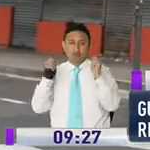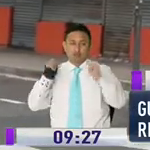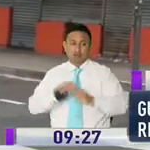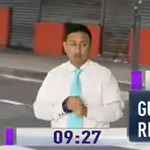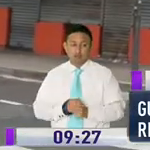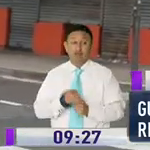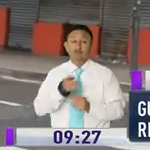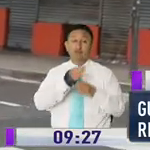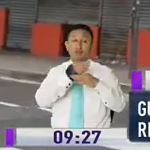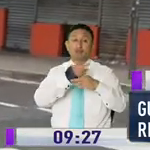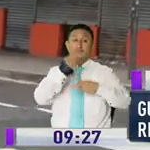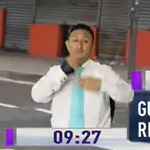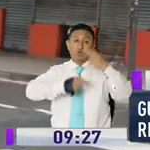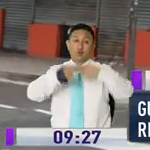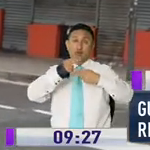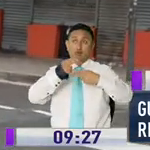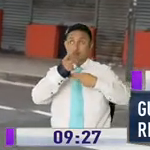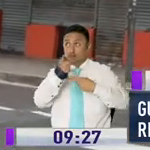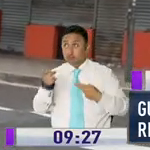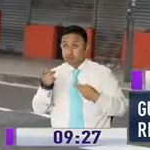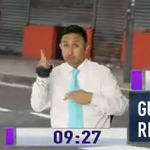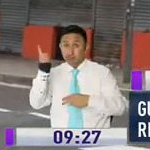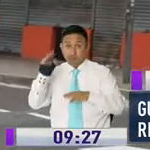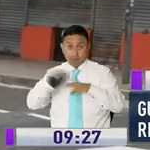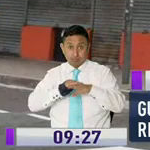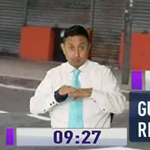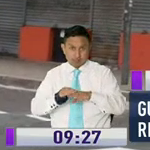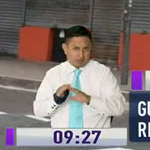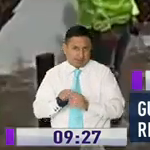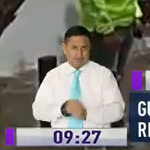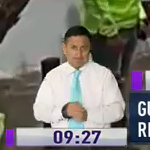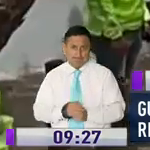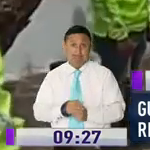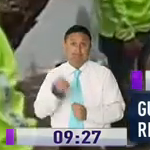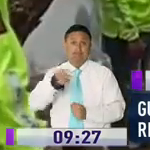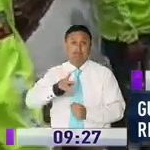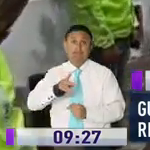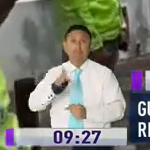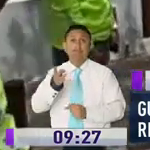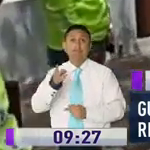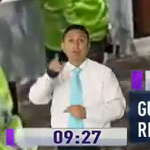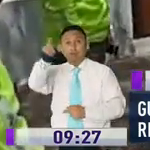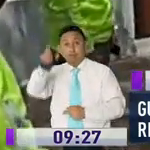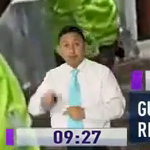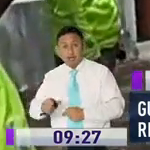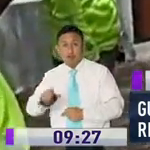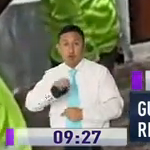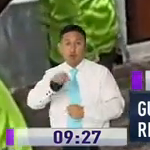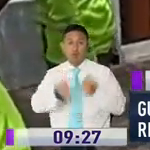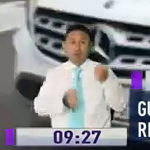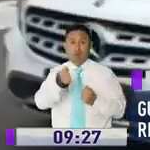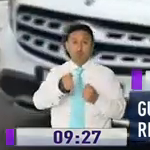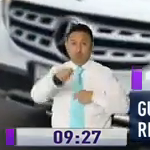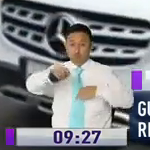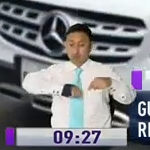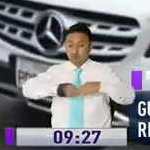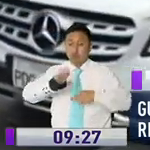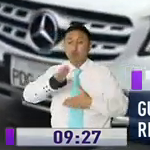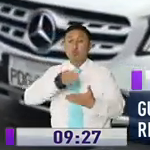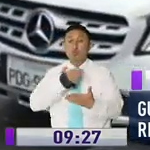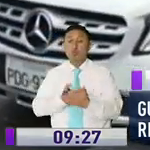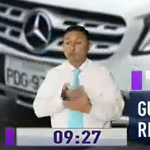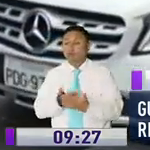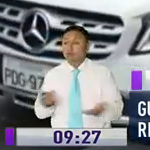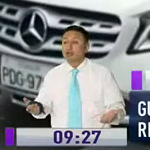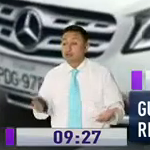el funcionamiento de locales que no son de primera necesidad, así como la circulación de personas y vehículos que no logran justificar